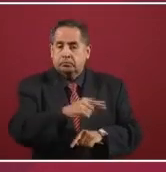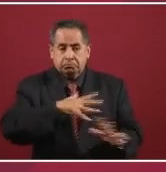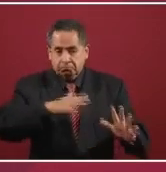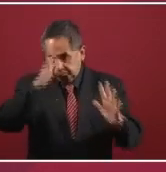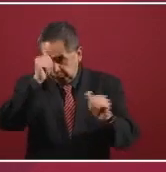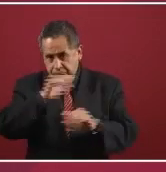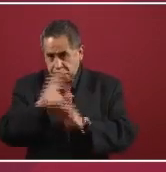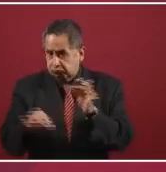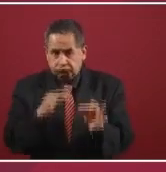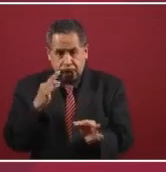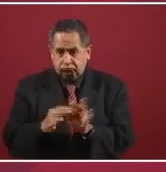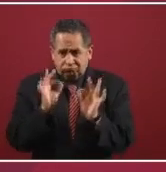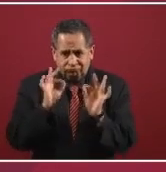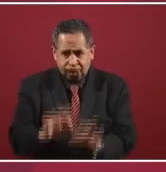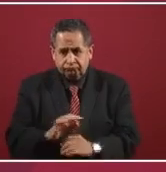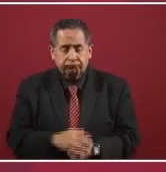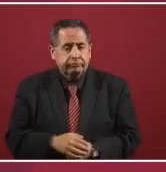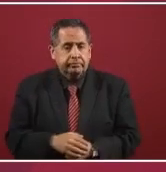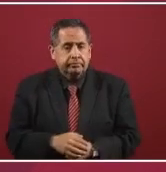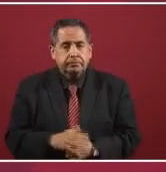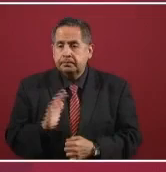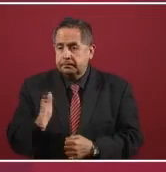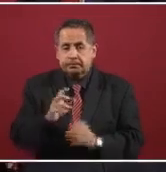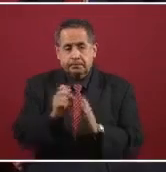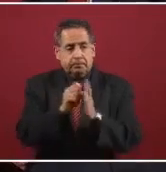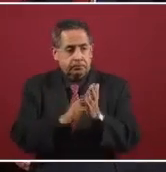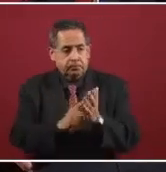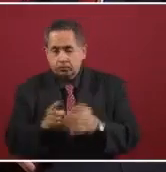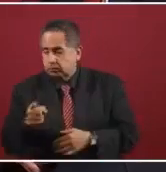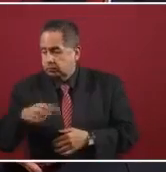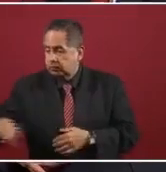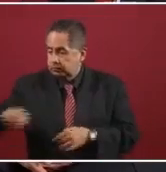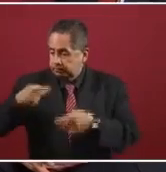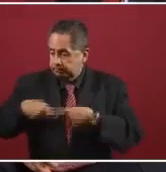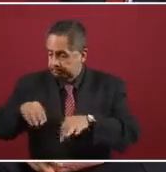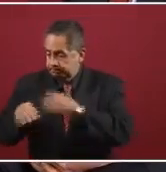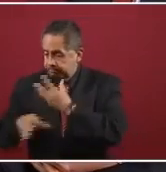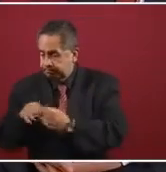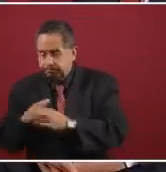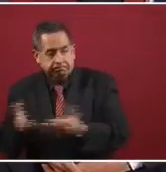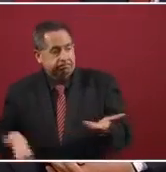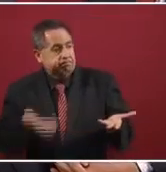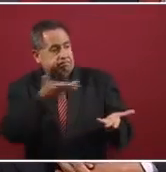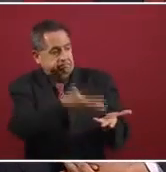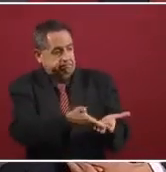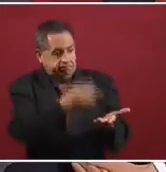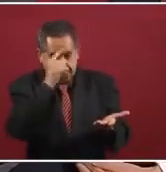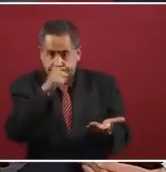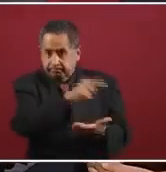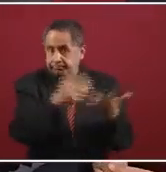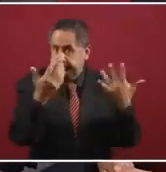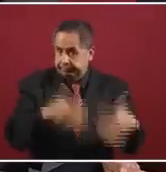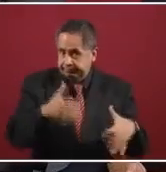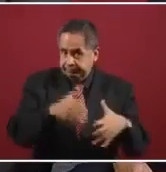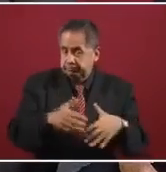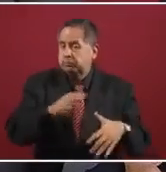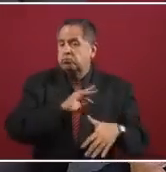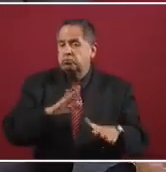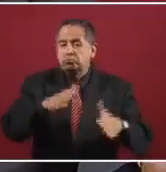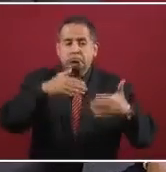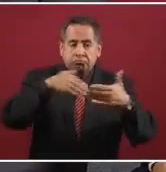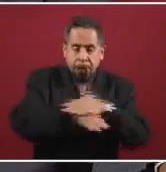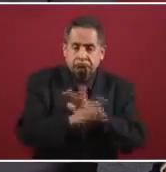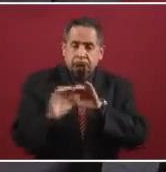hay solicitudes de trabajadores para que puedan